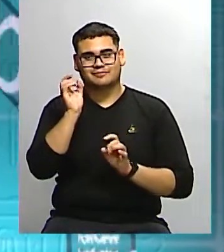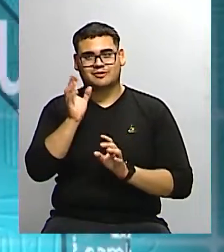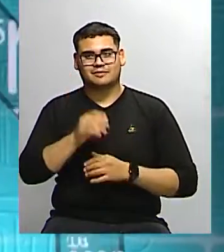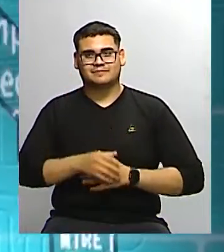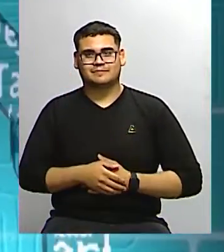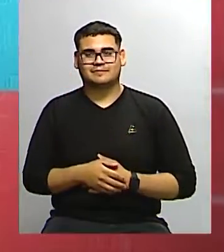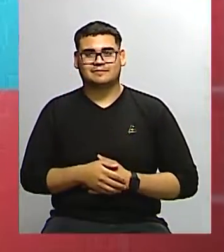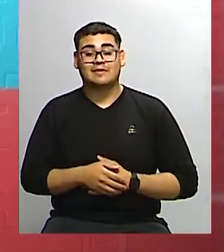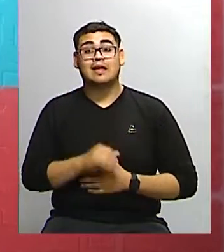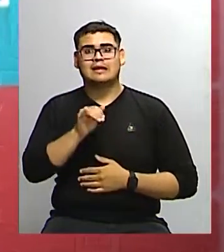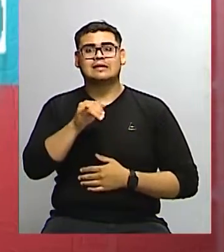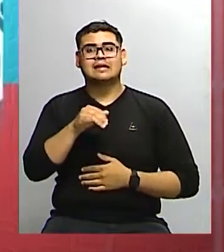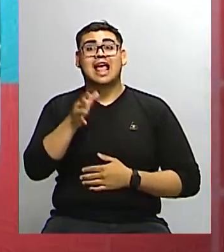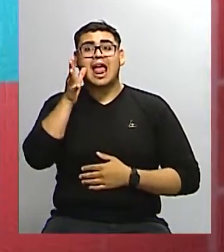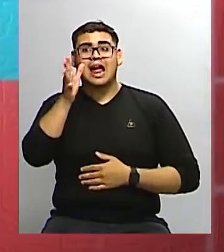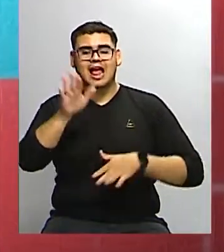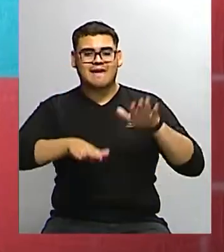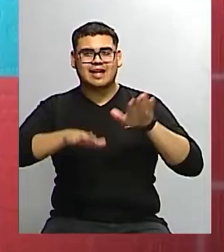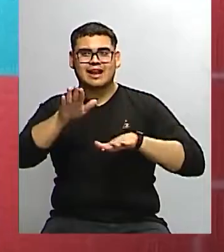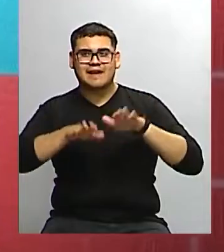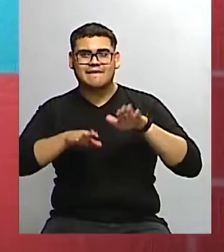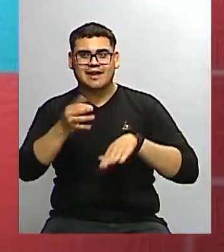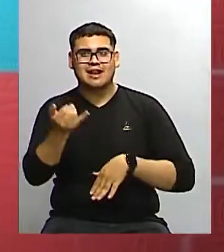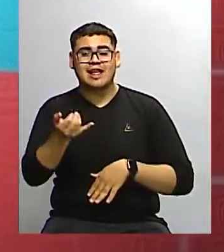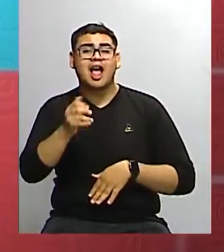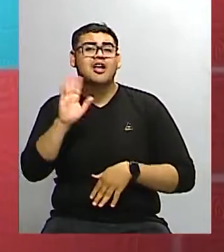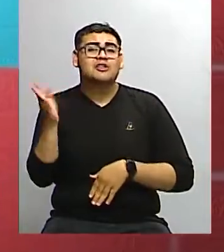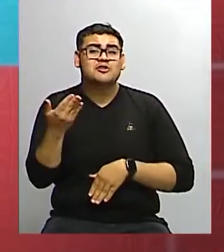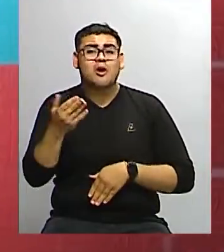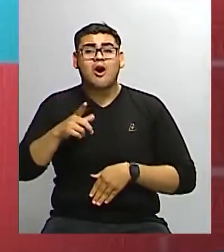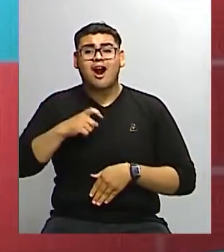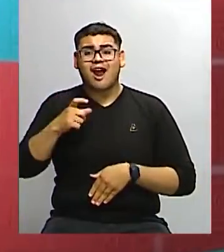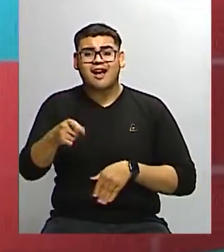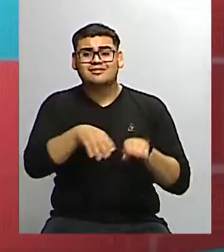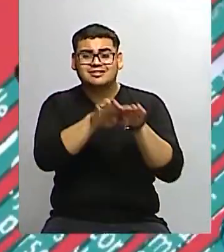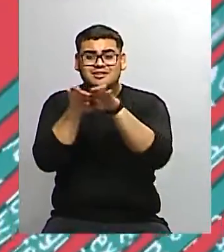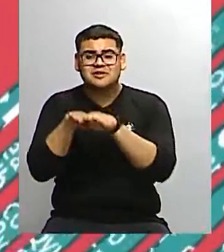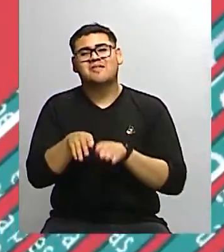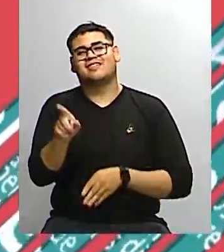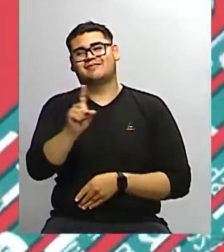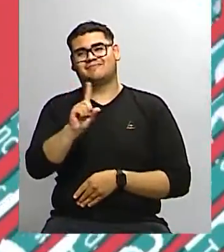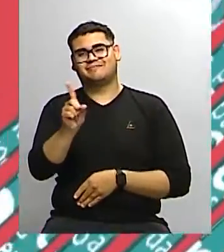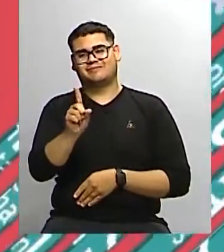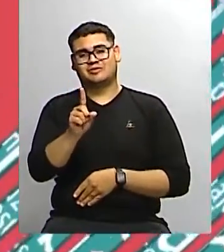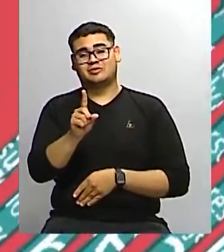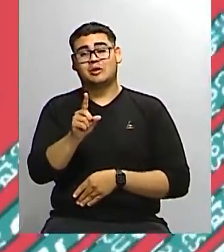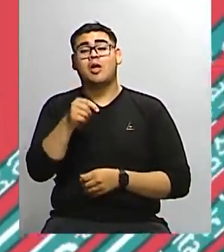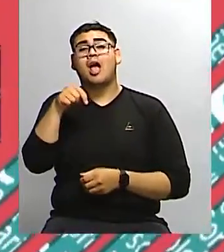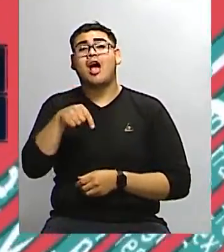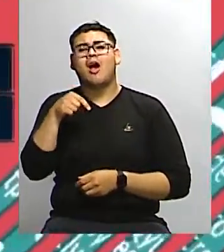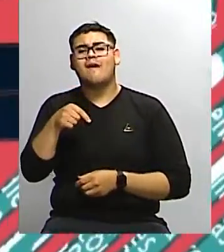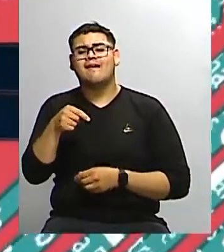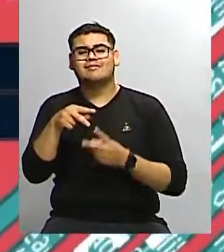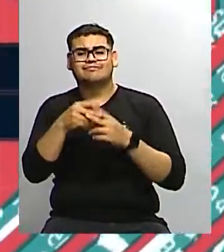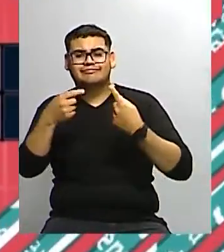sí, tiene niveles de gravedad. No Ujú, son todos los cánceres exactamente lo mismo. Incluso, ujú. como te digo, se ha ido avanzando mucho en el diagnóstico y